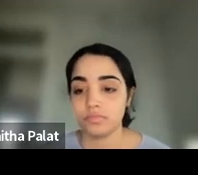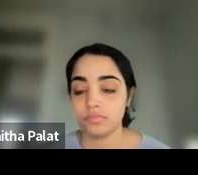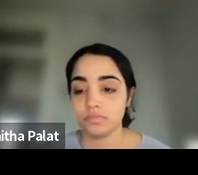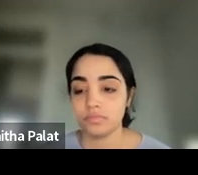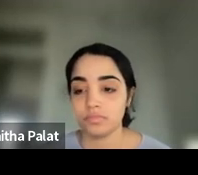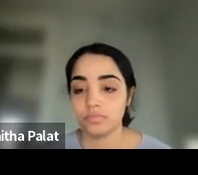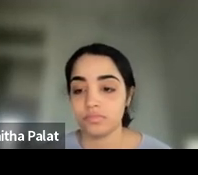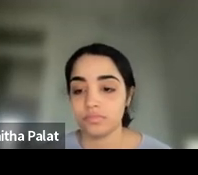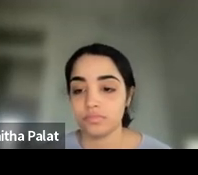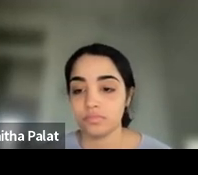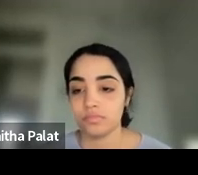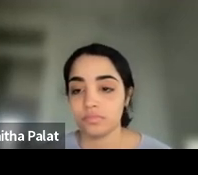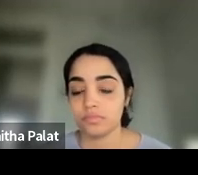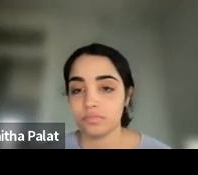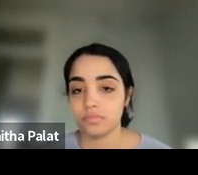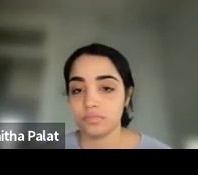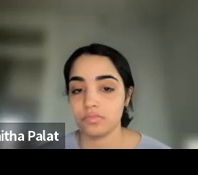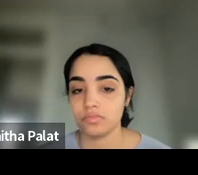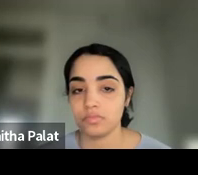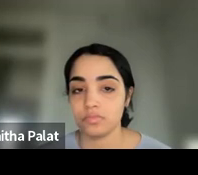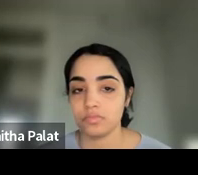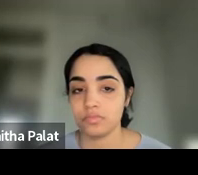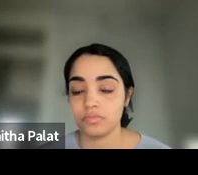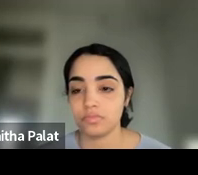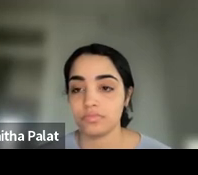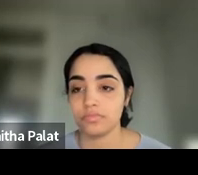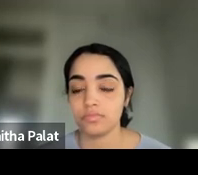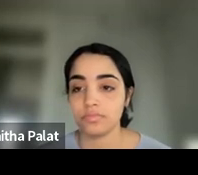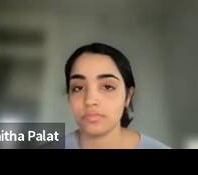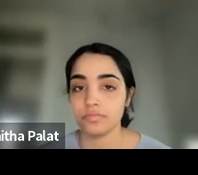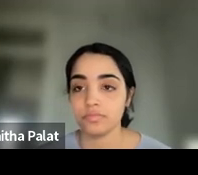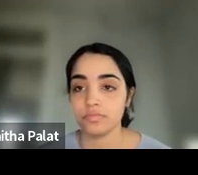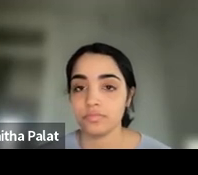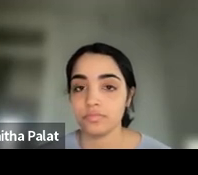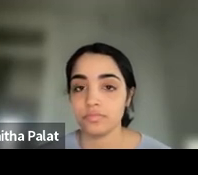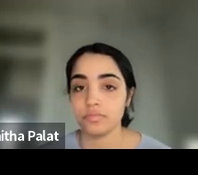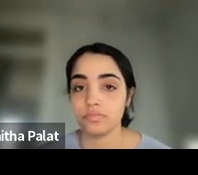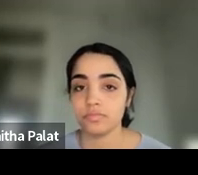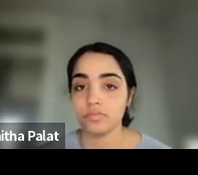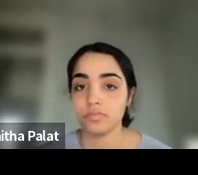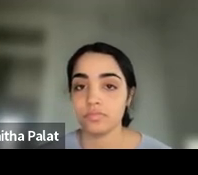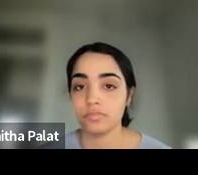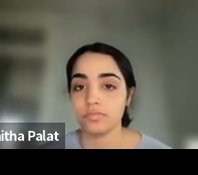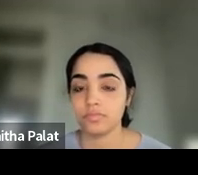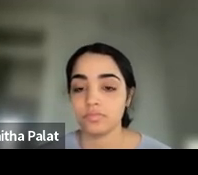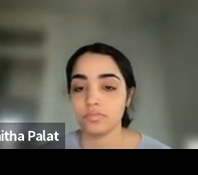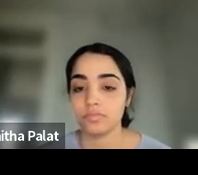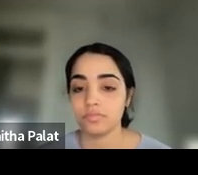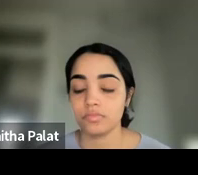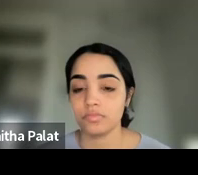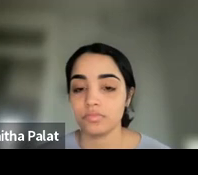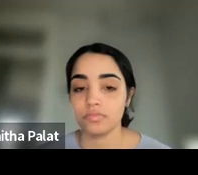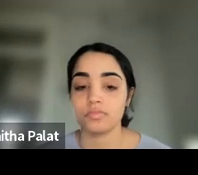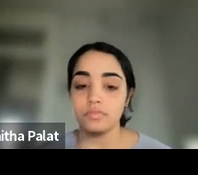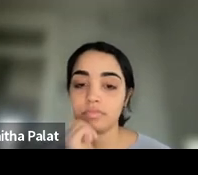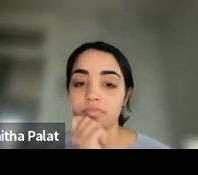simply turn the feature off. To hear the interpreted language only, click Mute Original Audio. Los asistentes también pueden usar